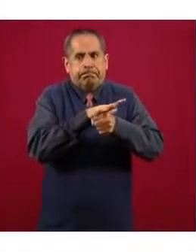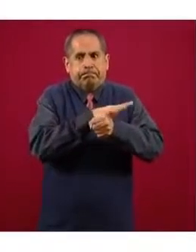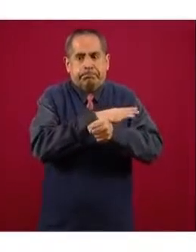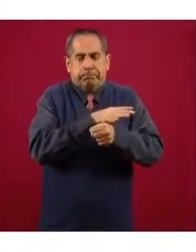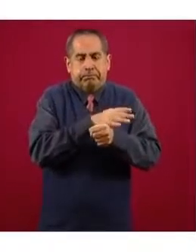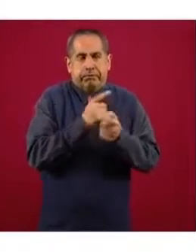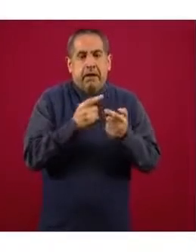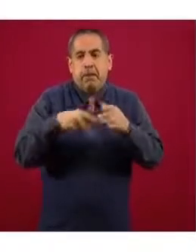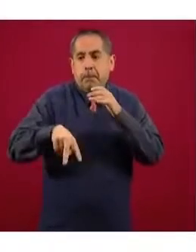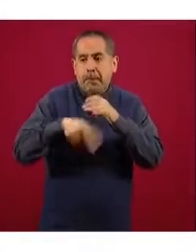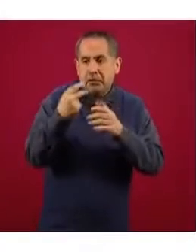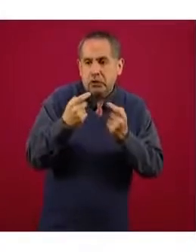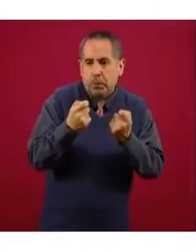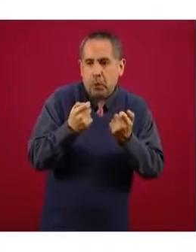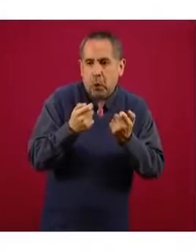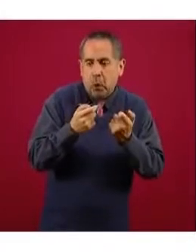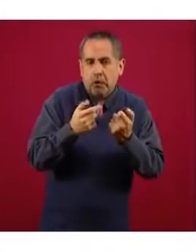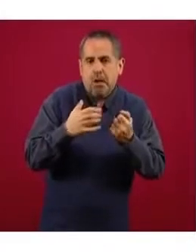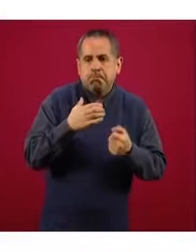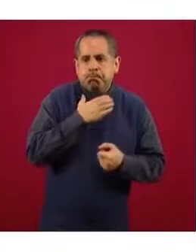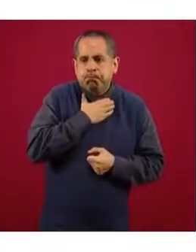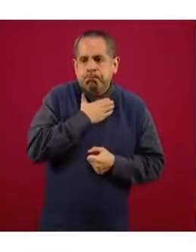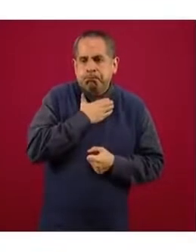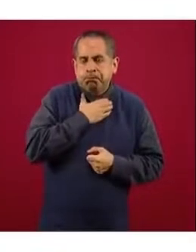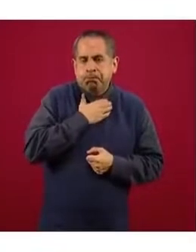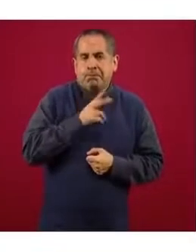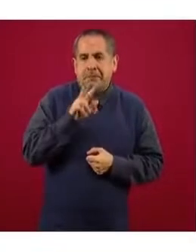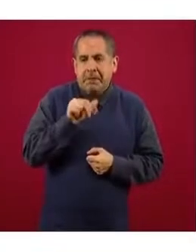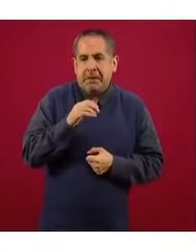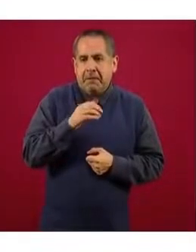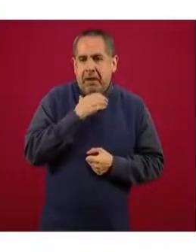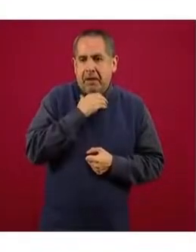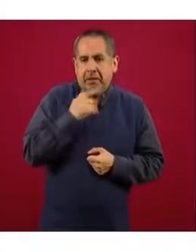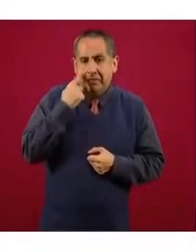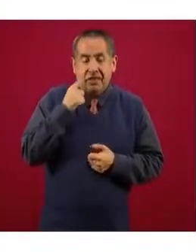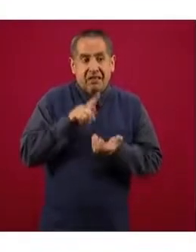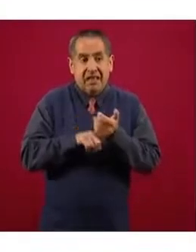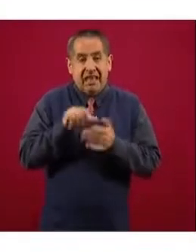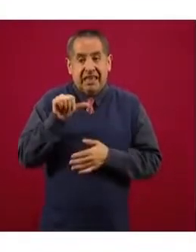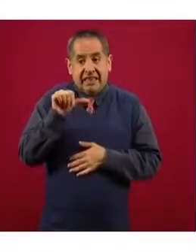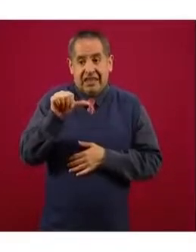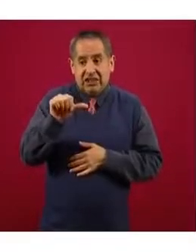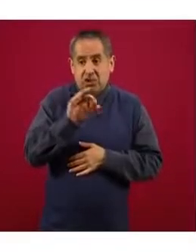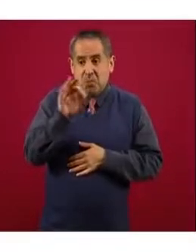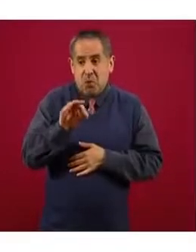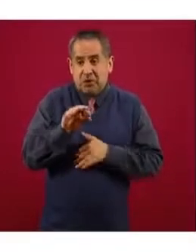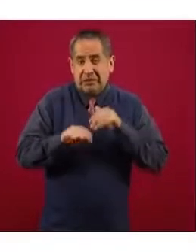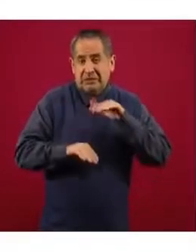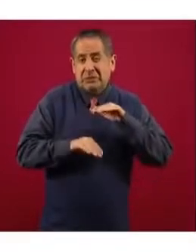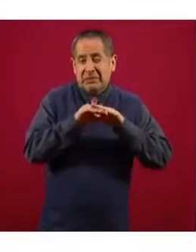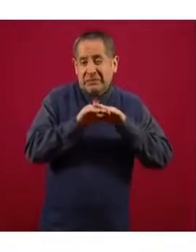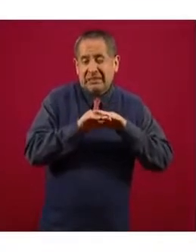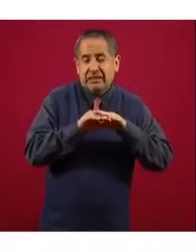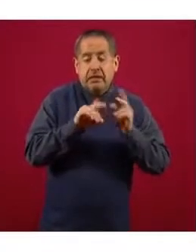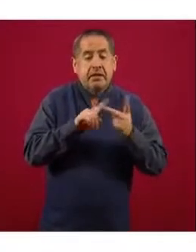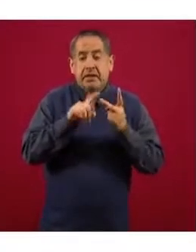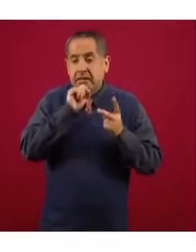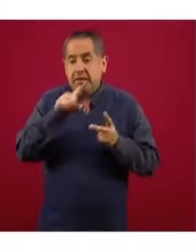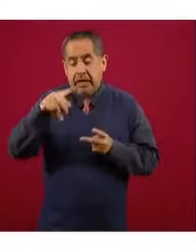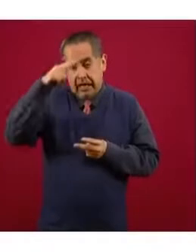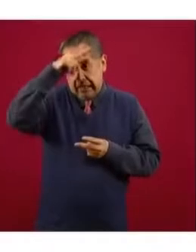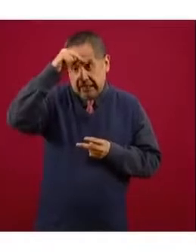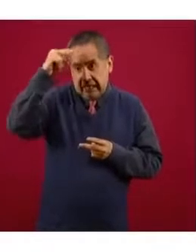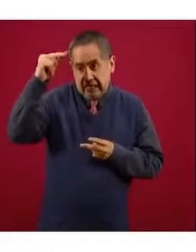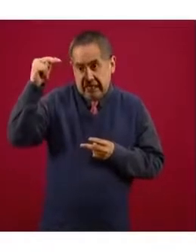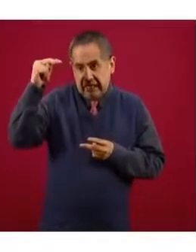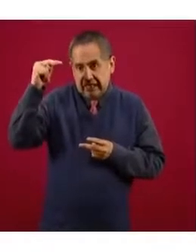poca disponibilidad. Al corte de anoche es del 16%. El estado de Nayarit también está